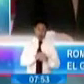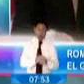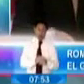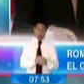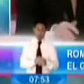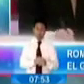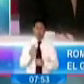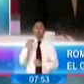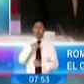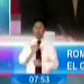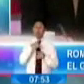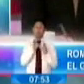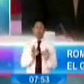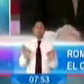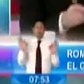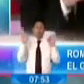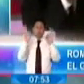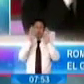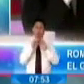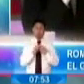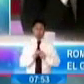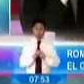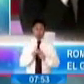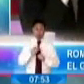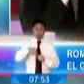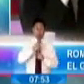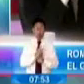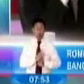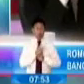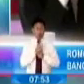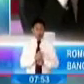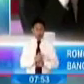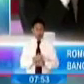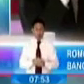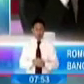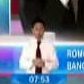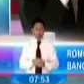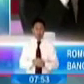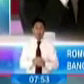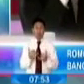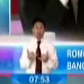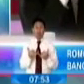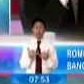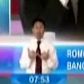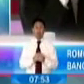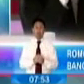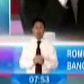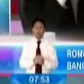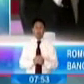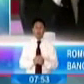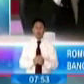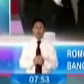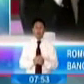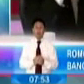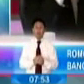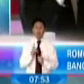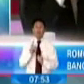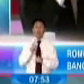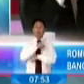algo muy importante y muy delicado que hay que preservar. Por lo tanto, aún en la reducción que se presenta a las